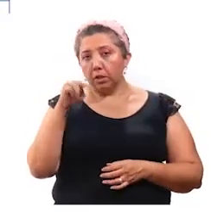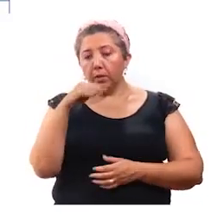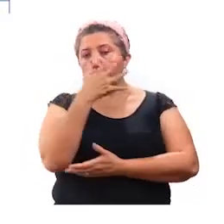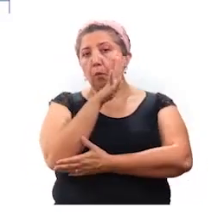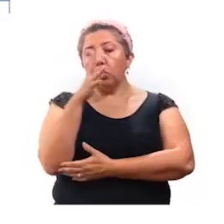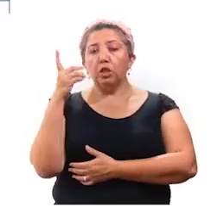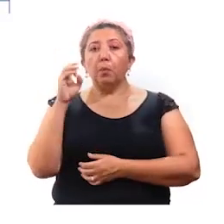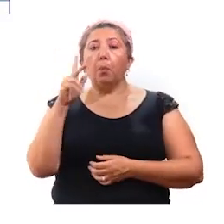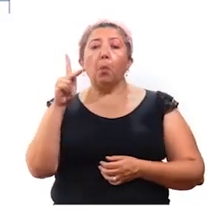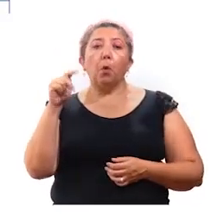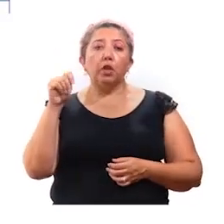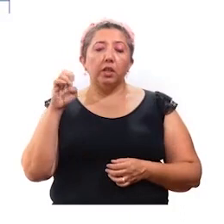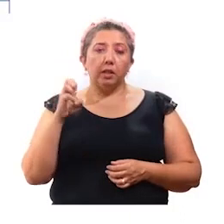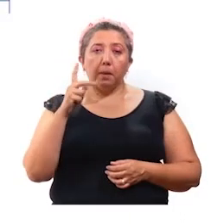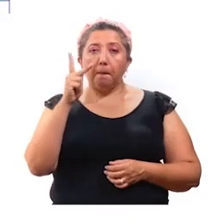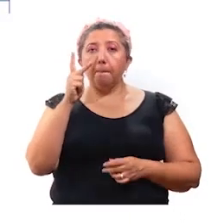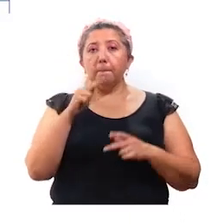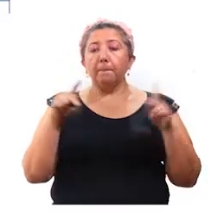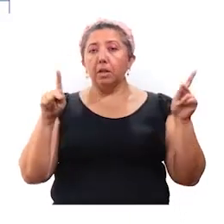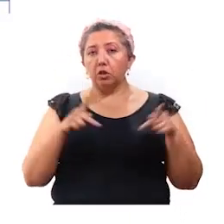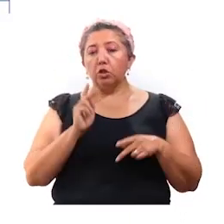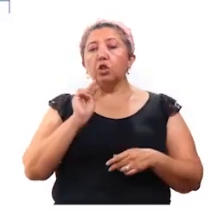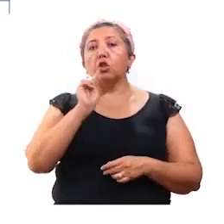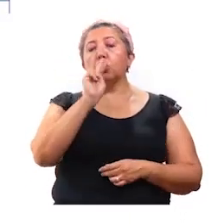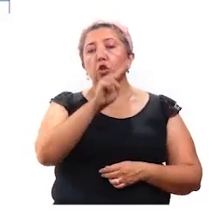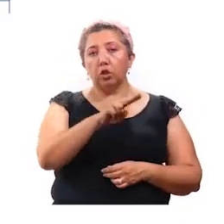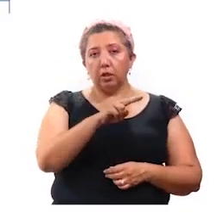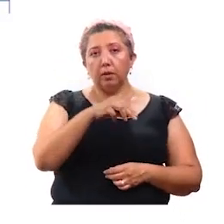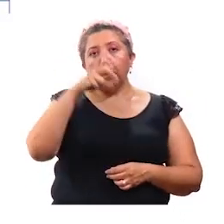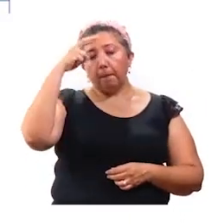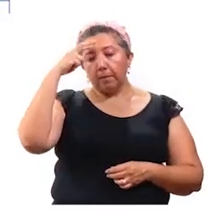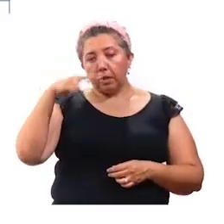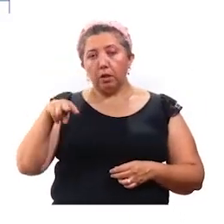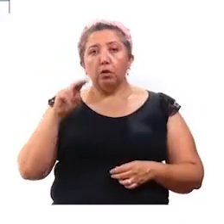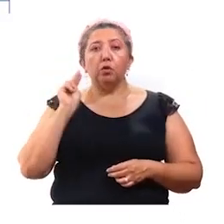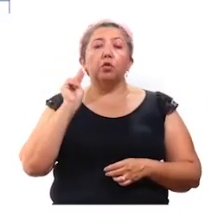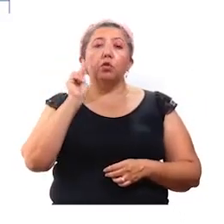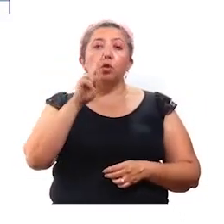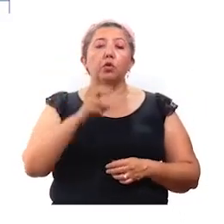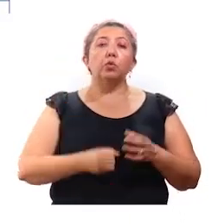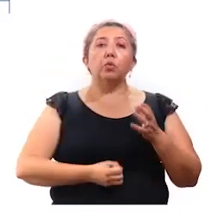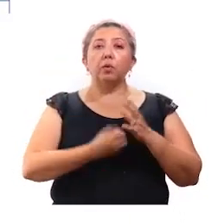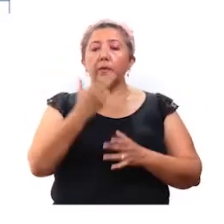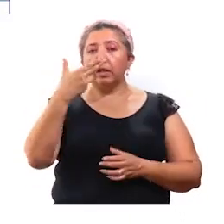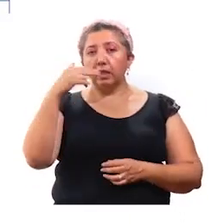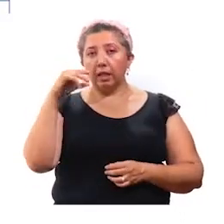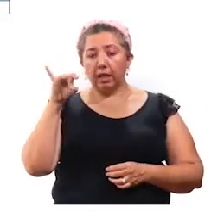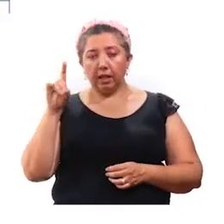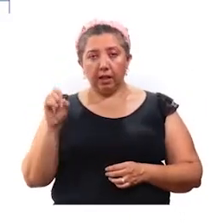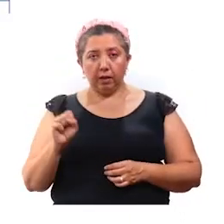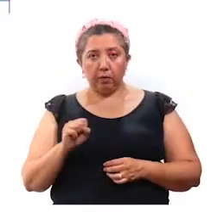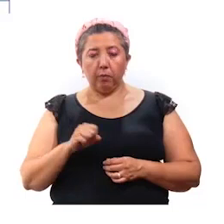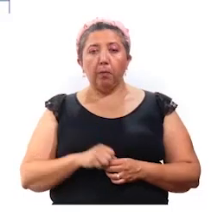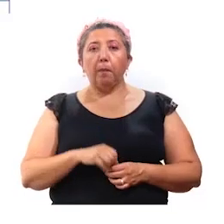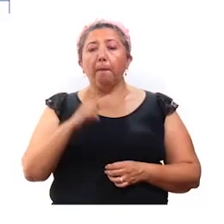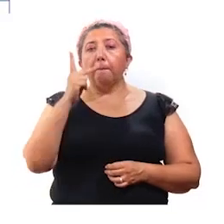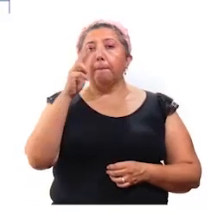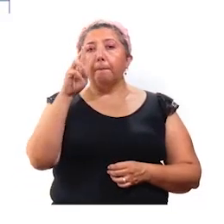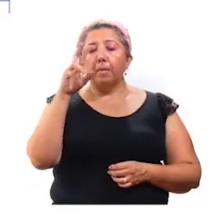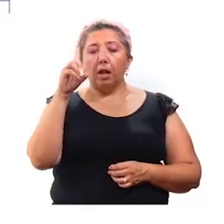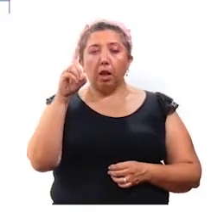del Poniente, Pinos del Norte, México Norte, Nueva Hidalgo, Buenavista,